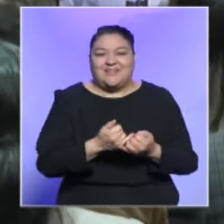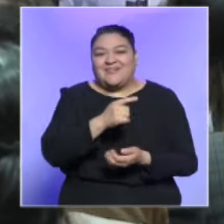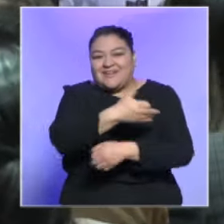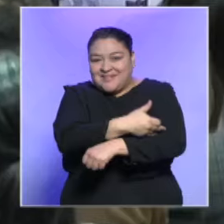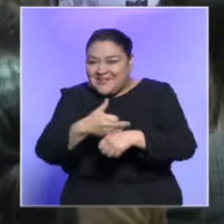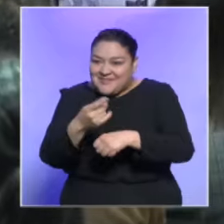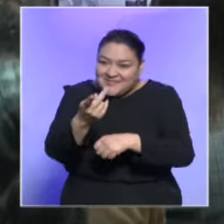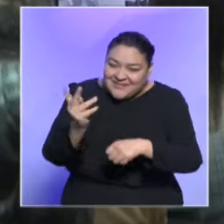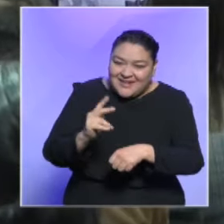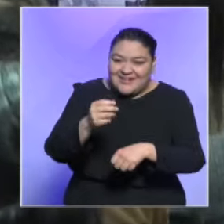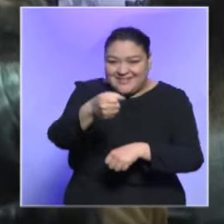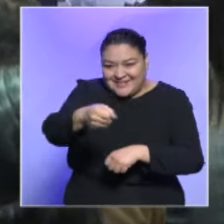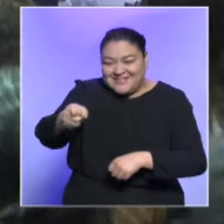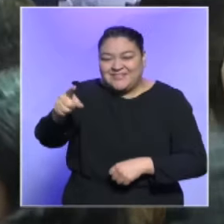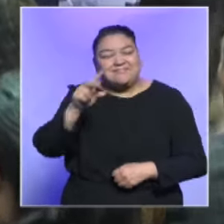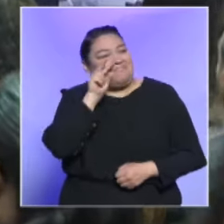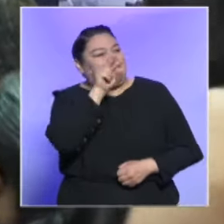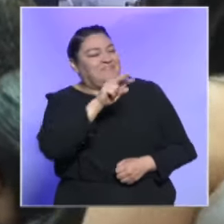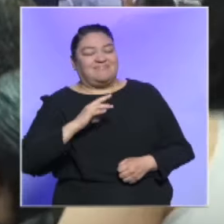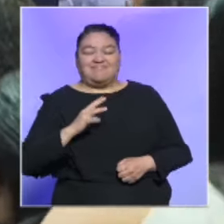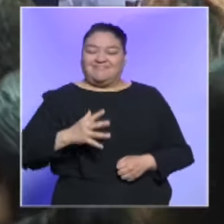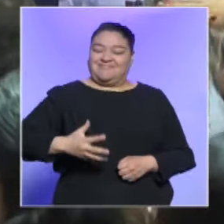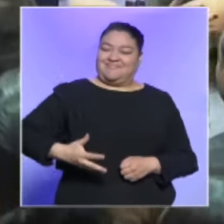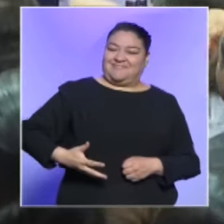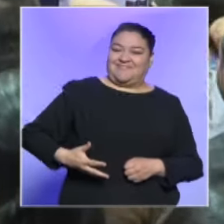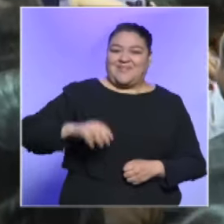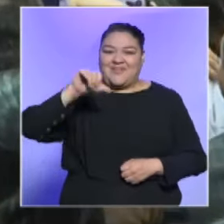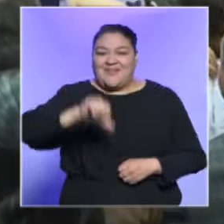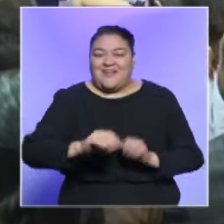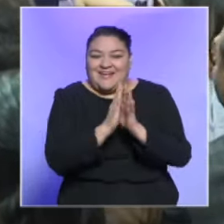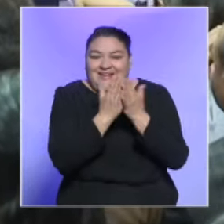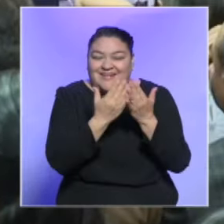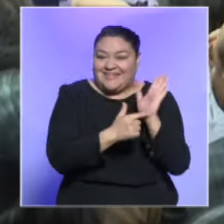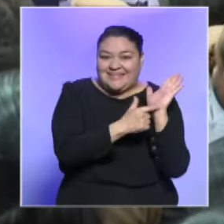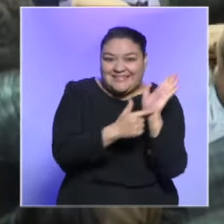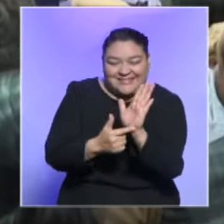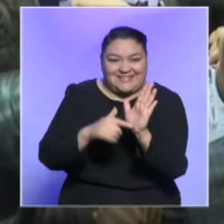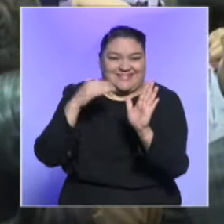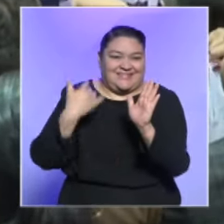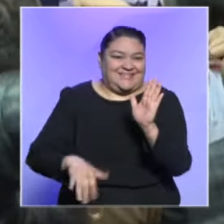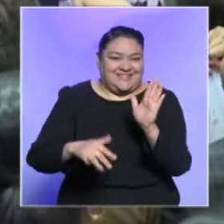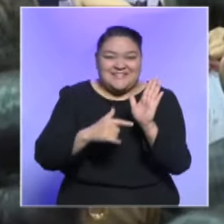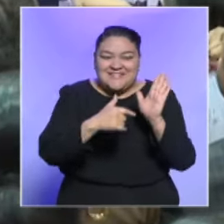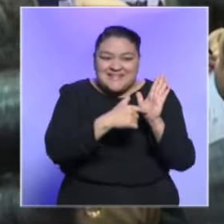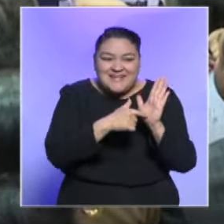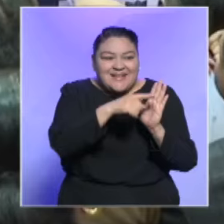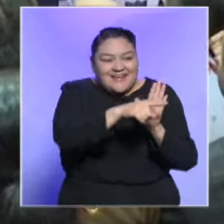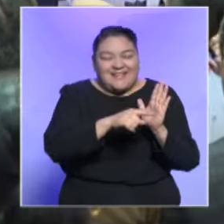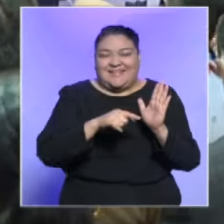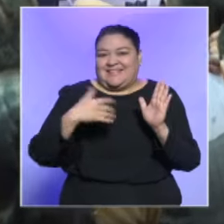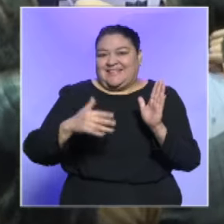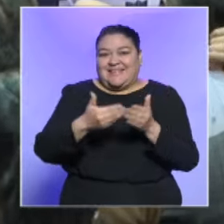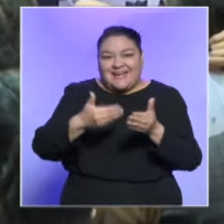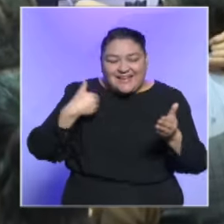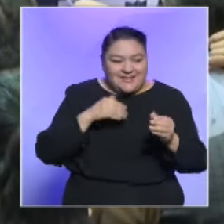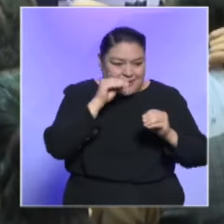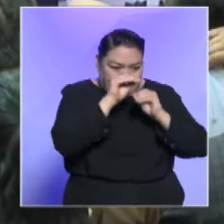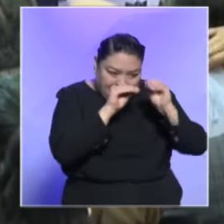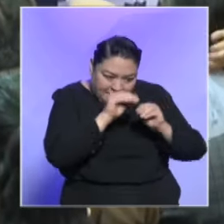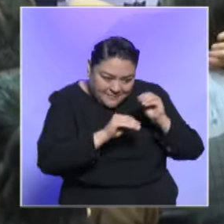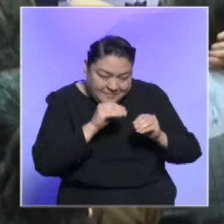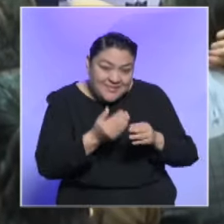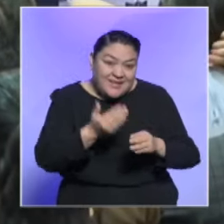familia. Deben estar muy orgullosos de que hoy se materialice esta obra que Enrique, pues, diseñó desde que